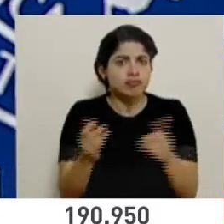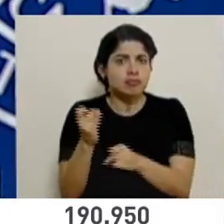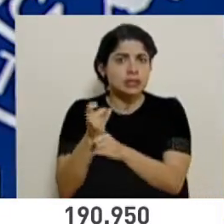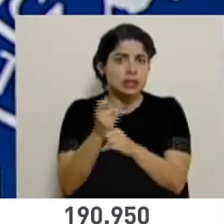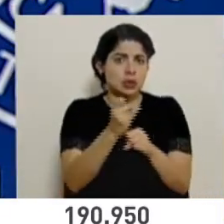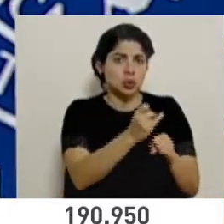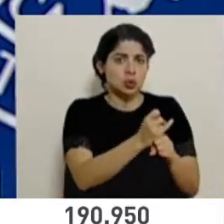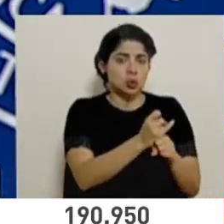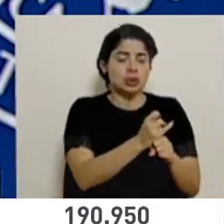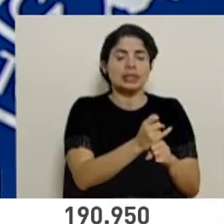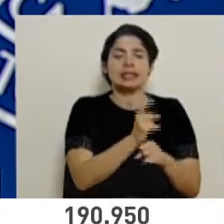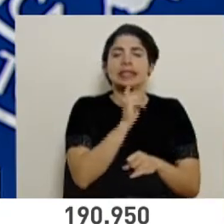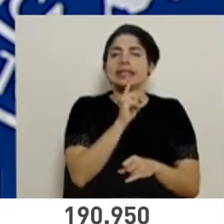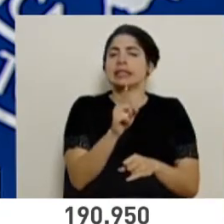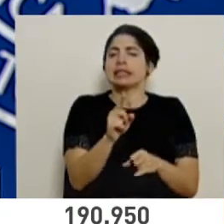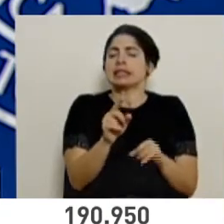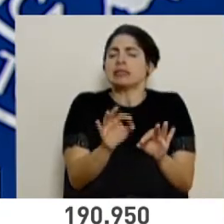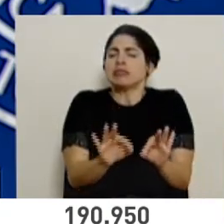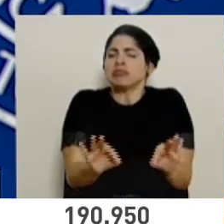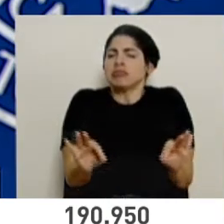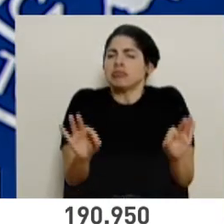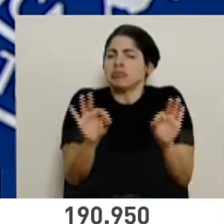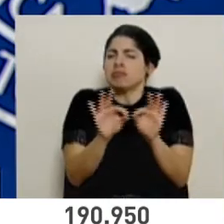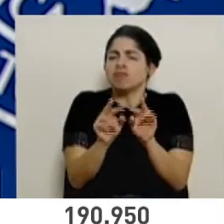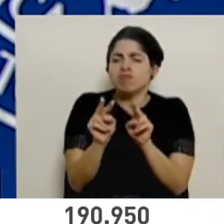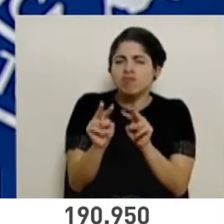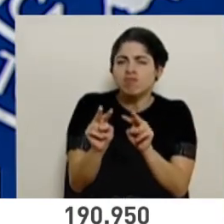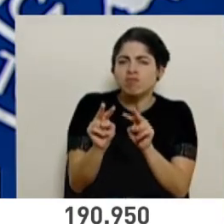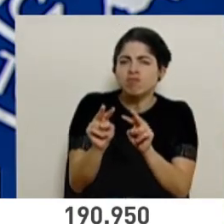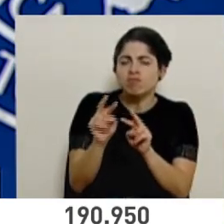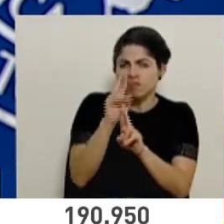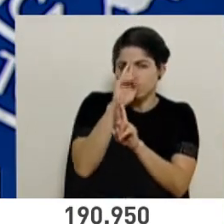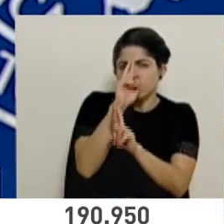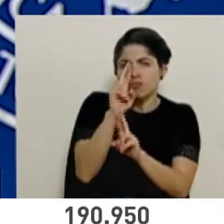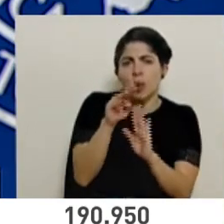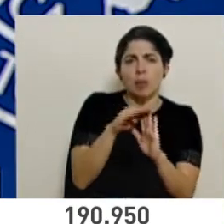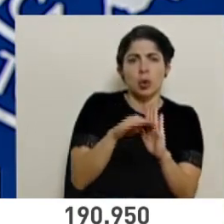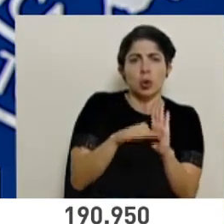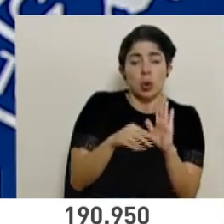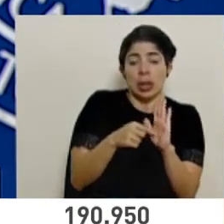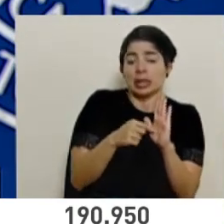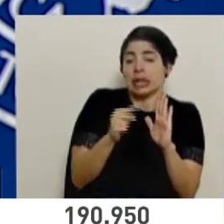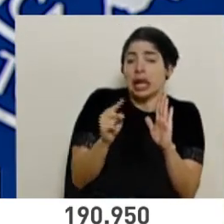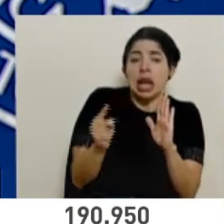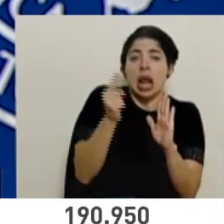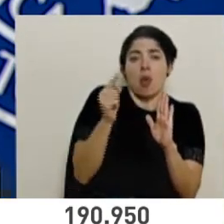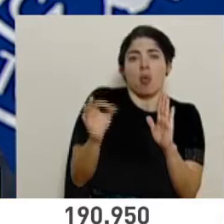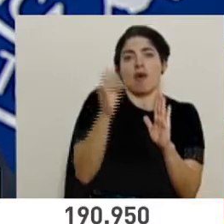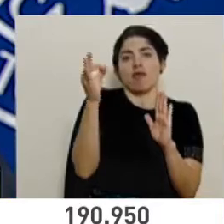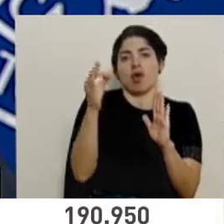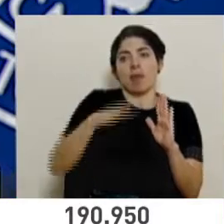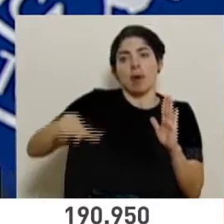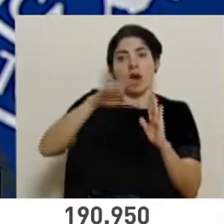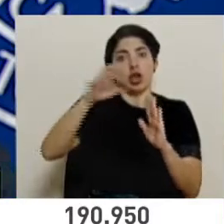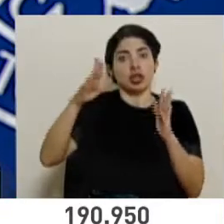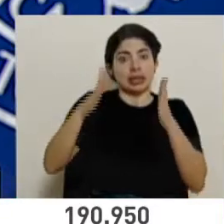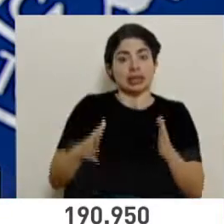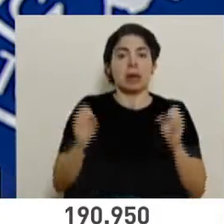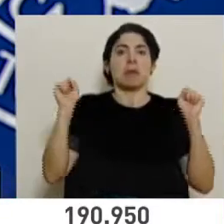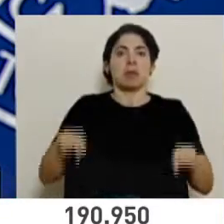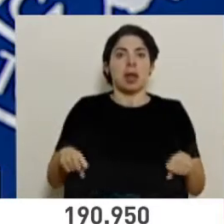interinstitucional, de verdad que es crítica la observancia estricta de protocolos. Solo así, como costarricenses, podemos poner